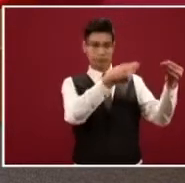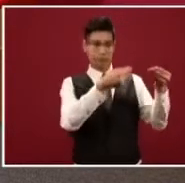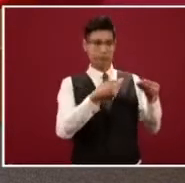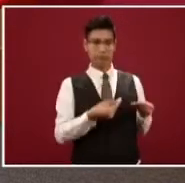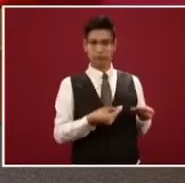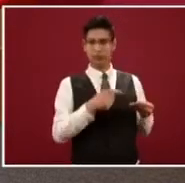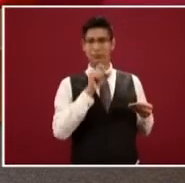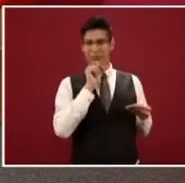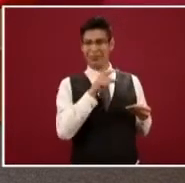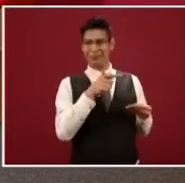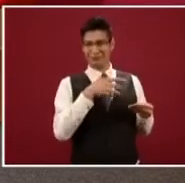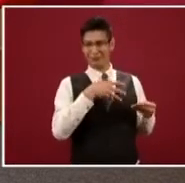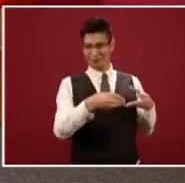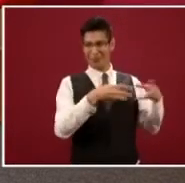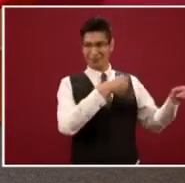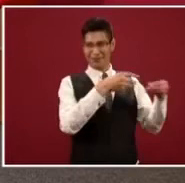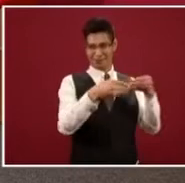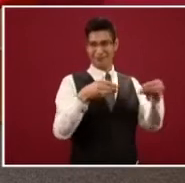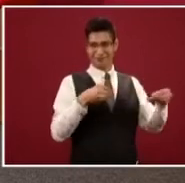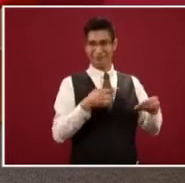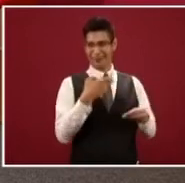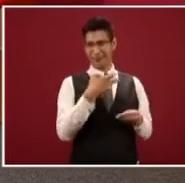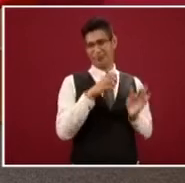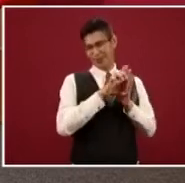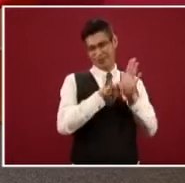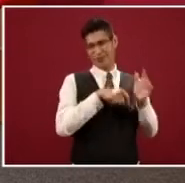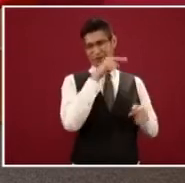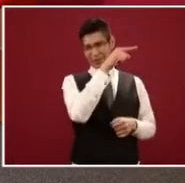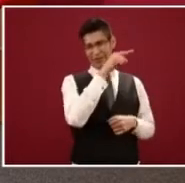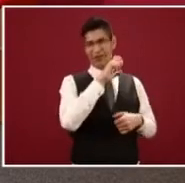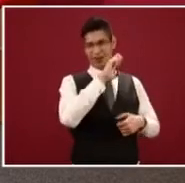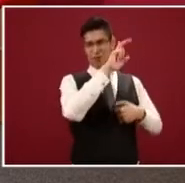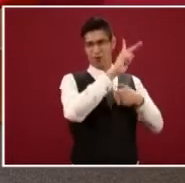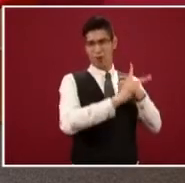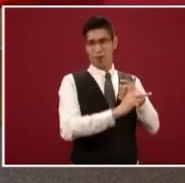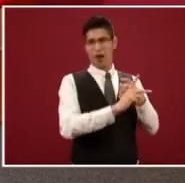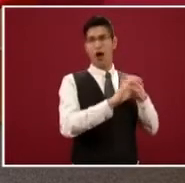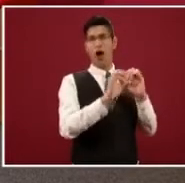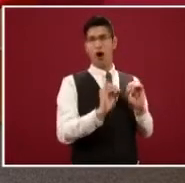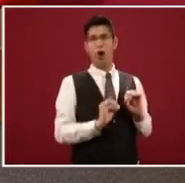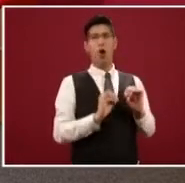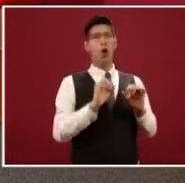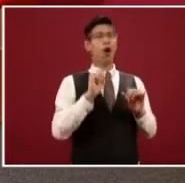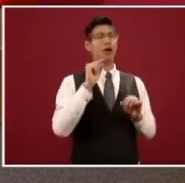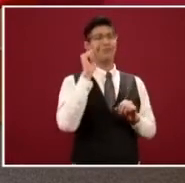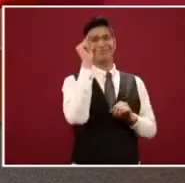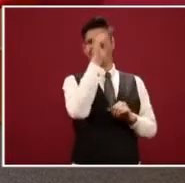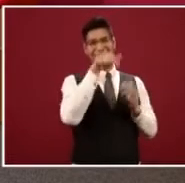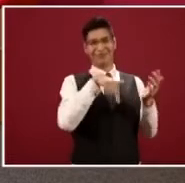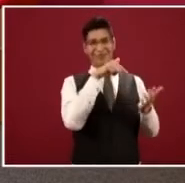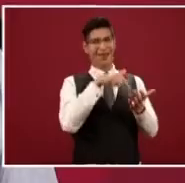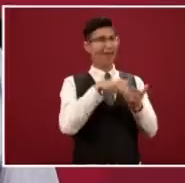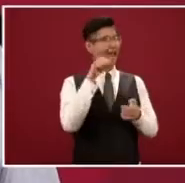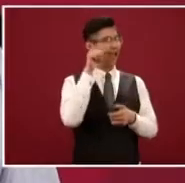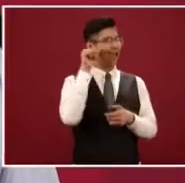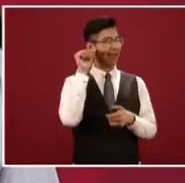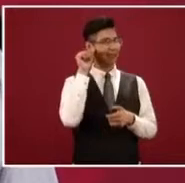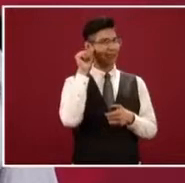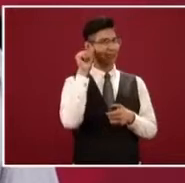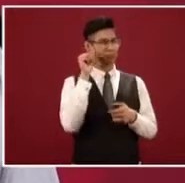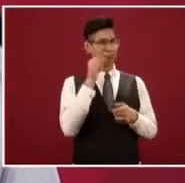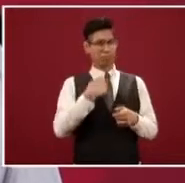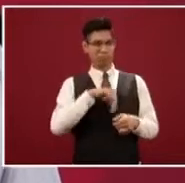las epidemias en otras regiones como Europa y como Asia nos han alertado